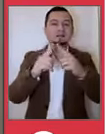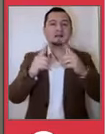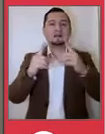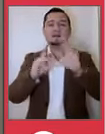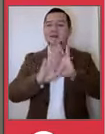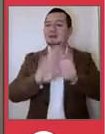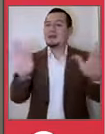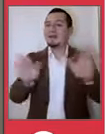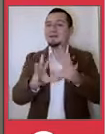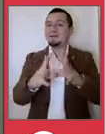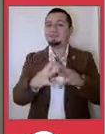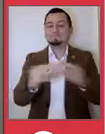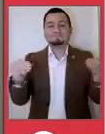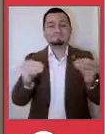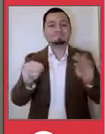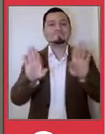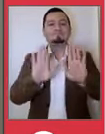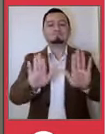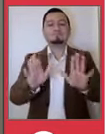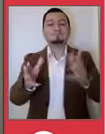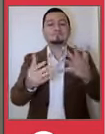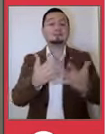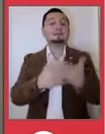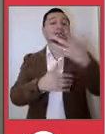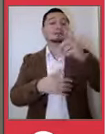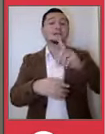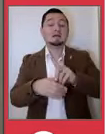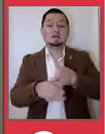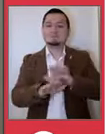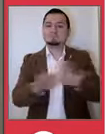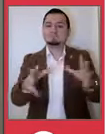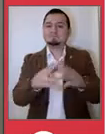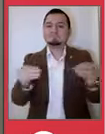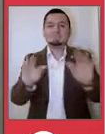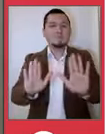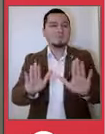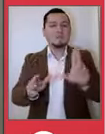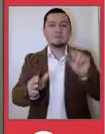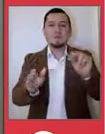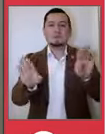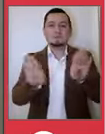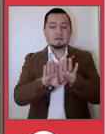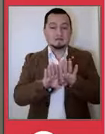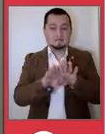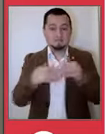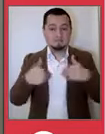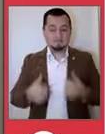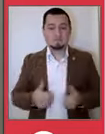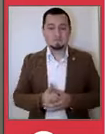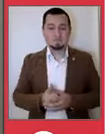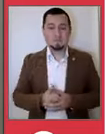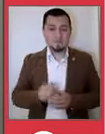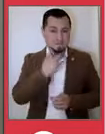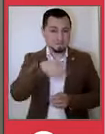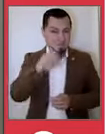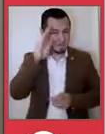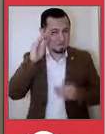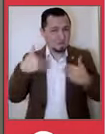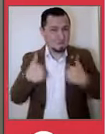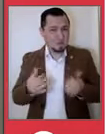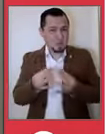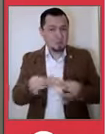celebraciones aunque los templos y centros de culto estén abiertos muy importante